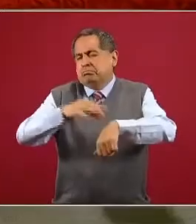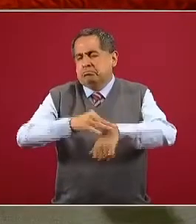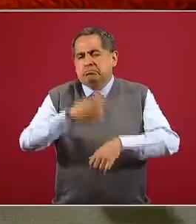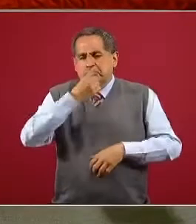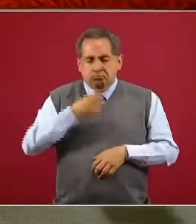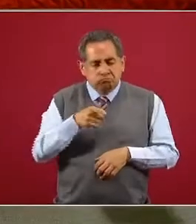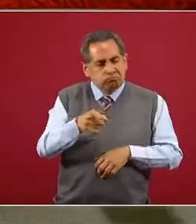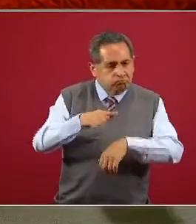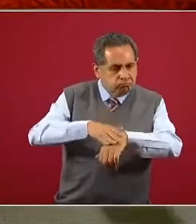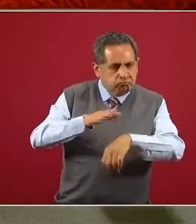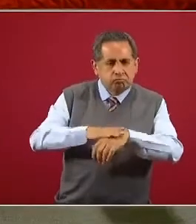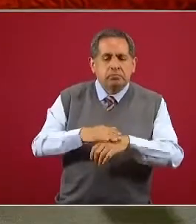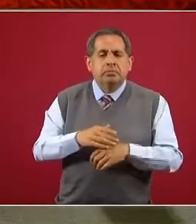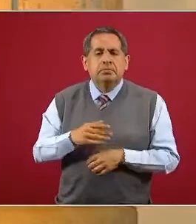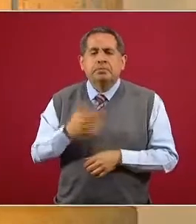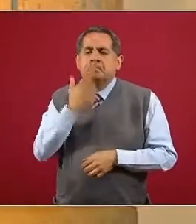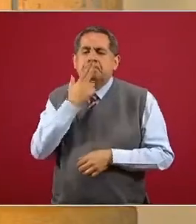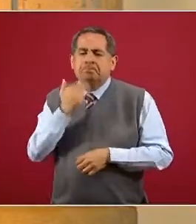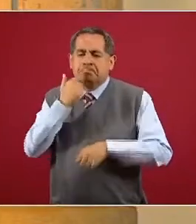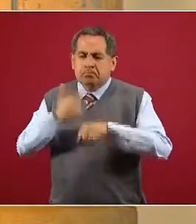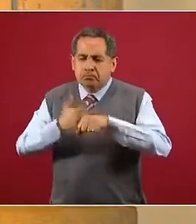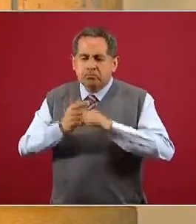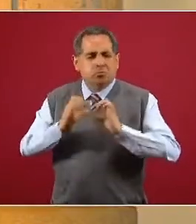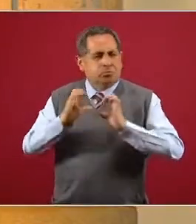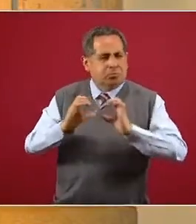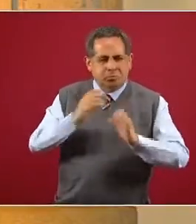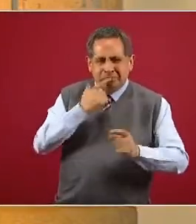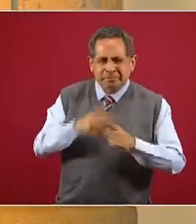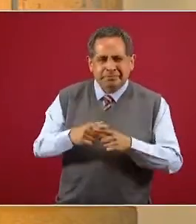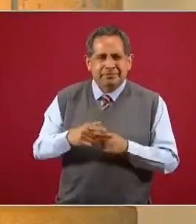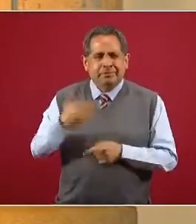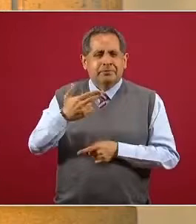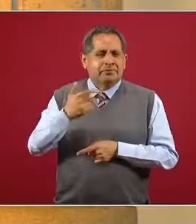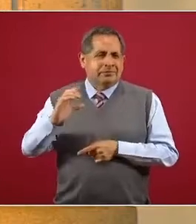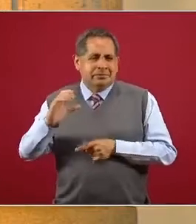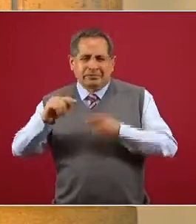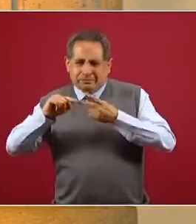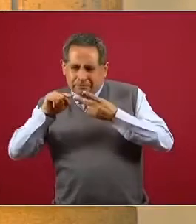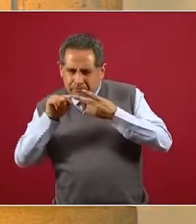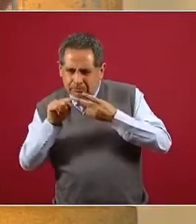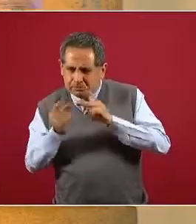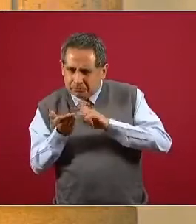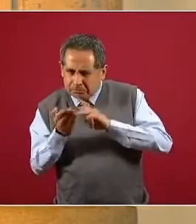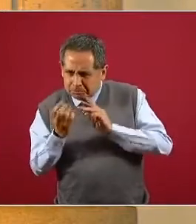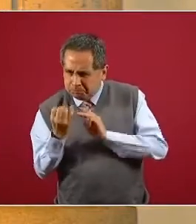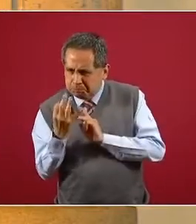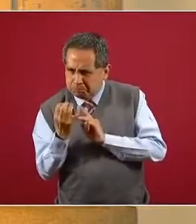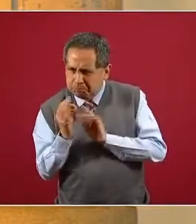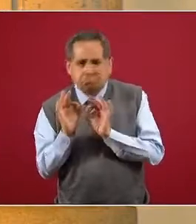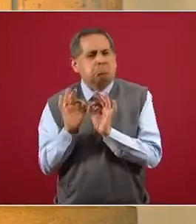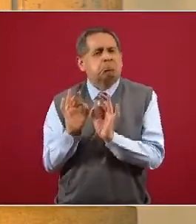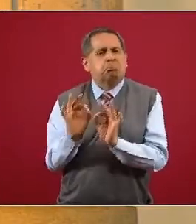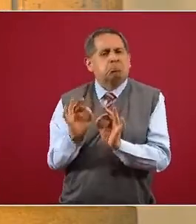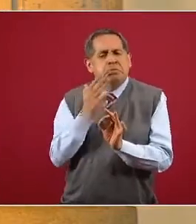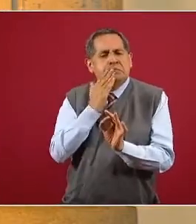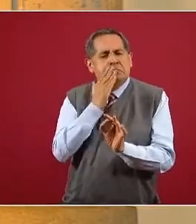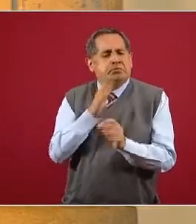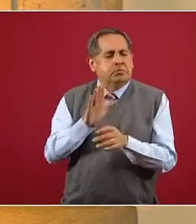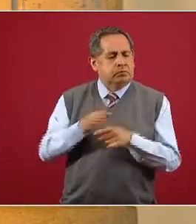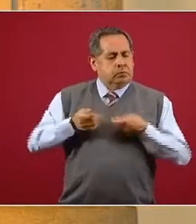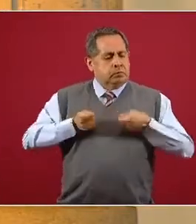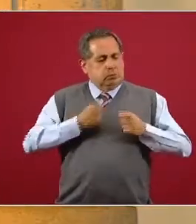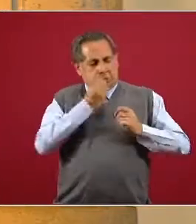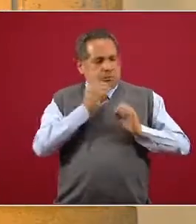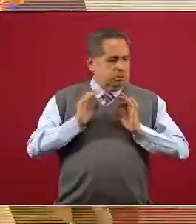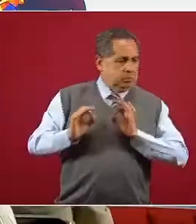médico: usted tiene su glucosa bien controlada, su hemoglobina glucosilada, me dice que tiene usted un buen control de su condición de vida